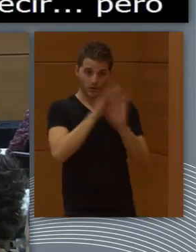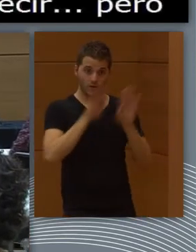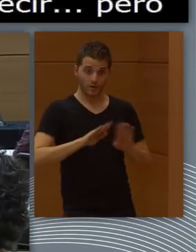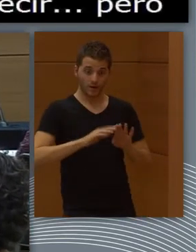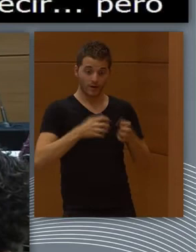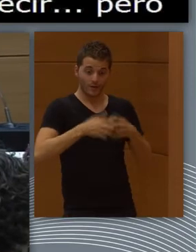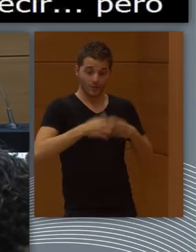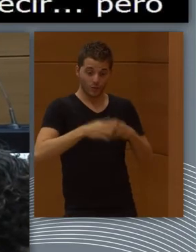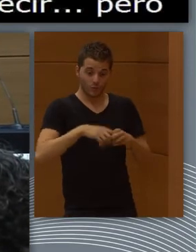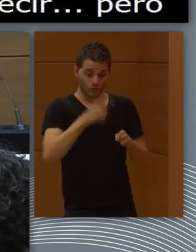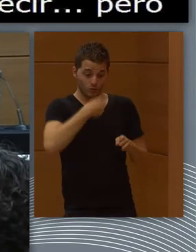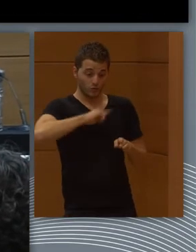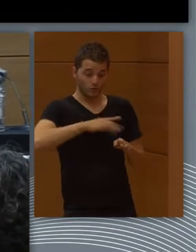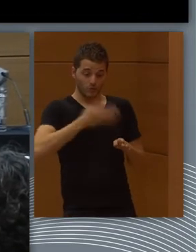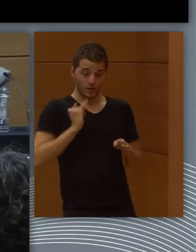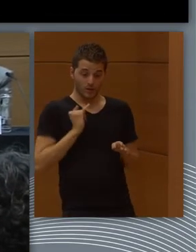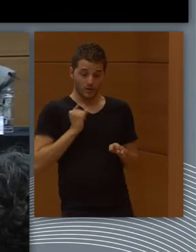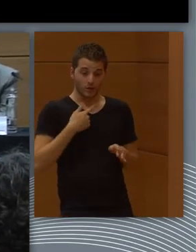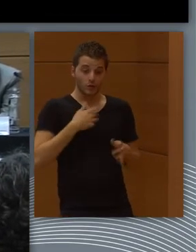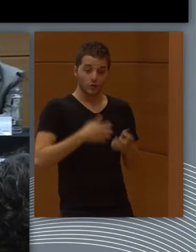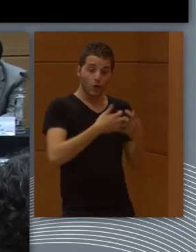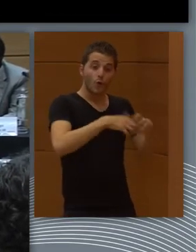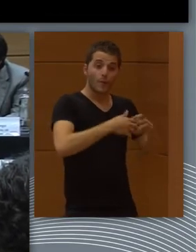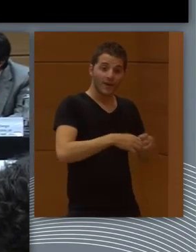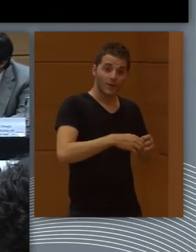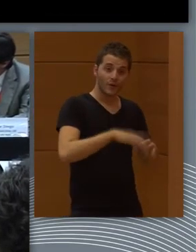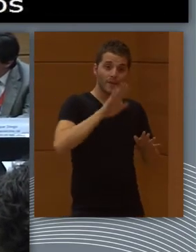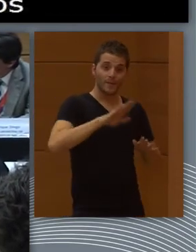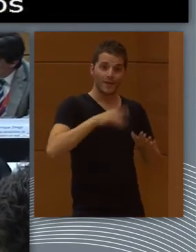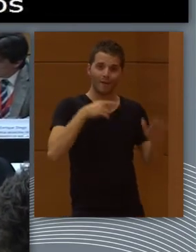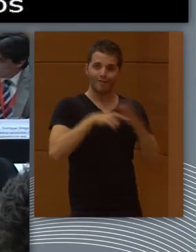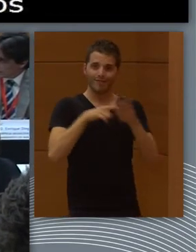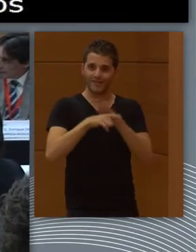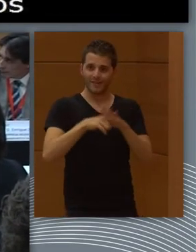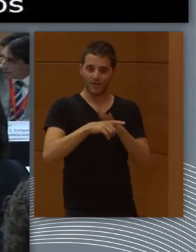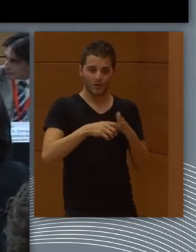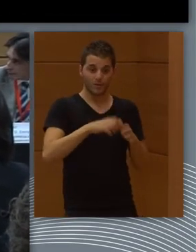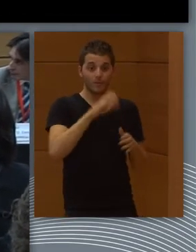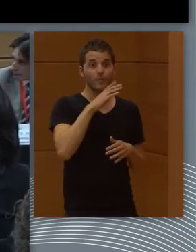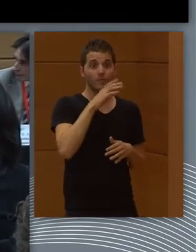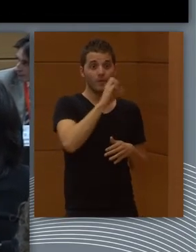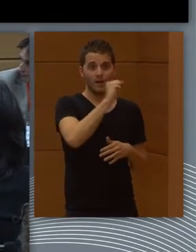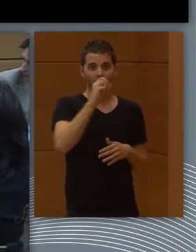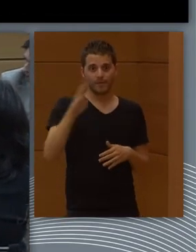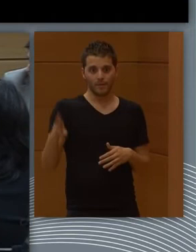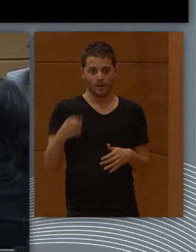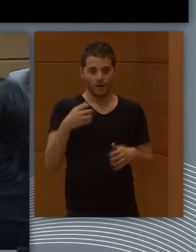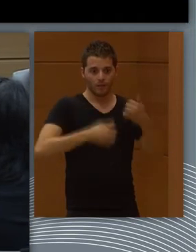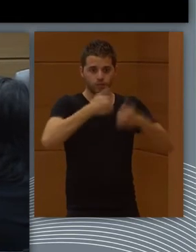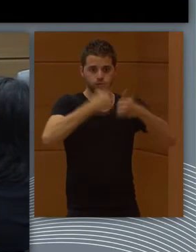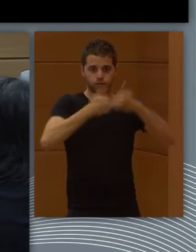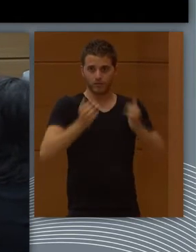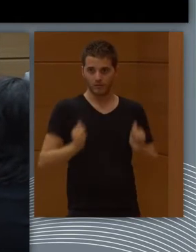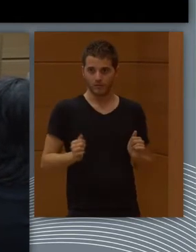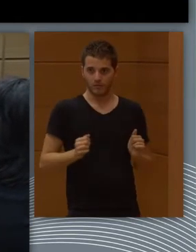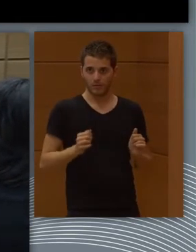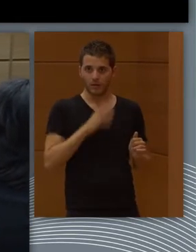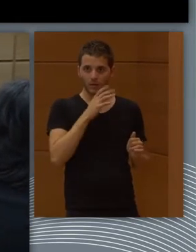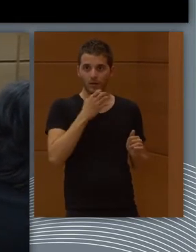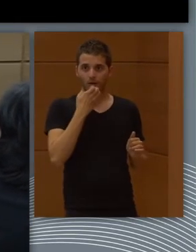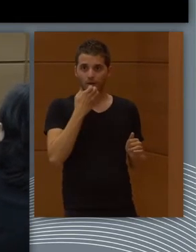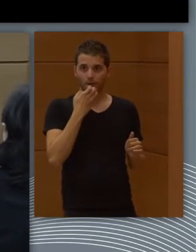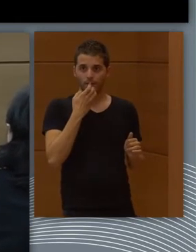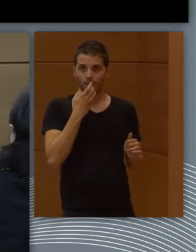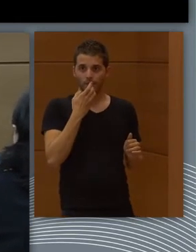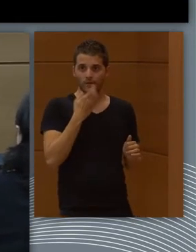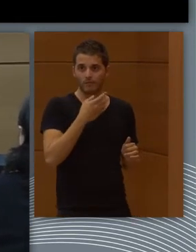tenemos, competimos como operador evidentemente, pero con muchos desarrolladores que hacen otras aplicaciones. Por ejemplo, MT tiene una estrategia Open Data